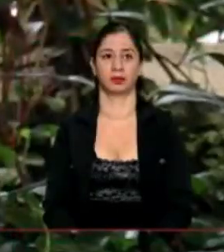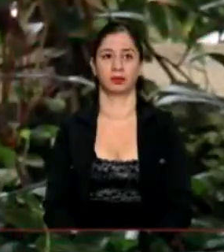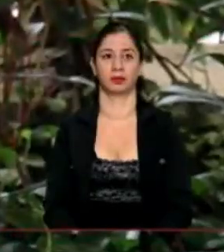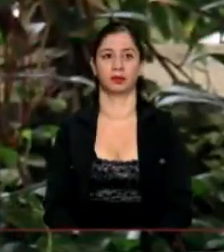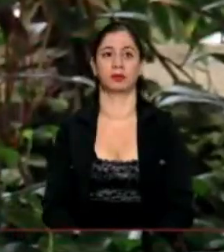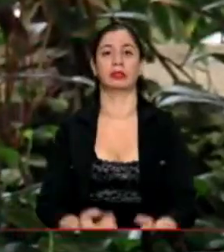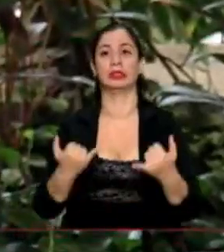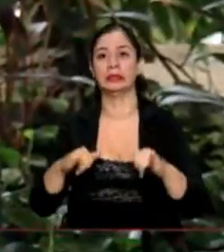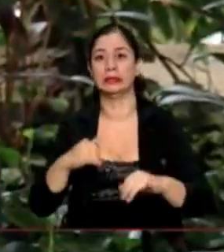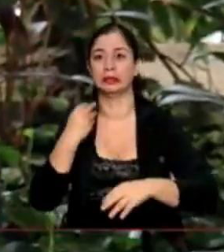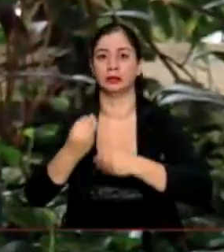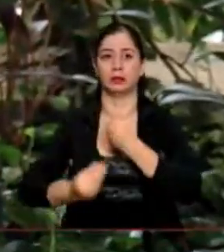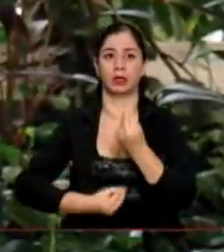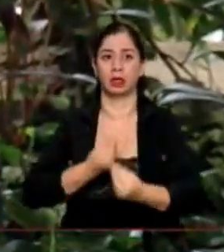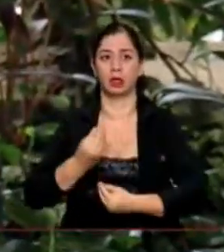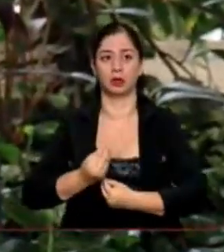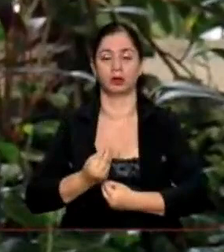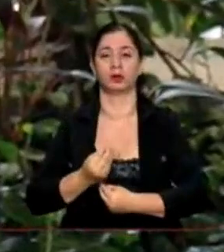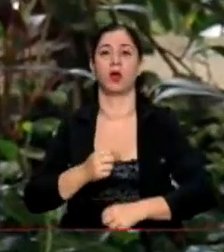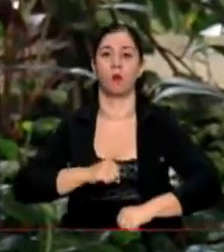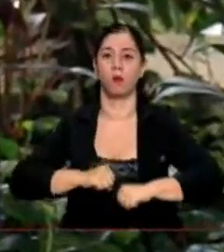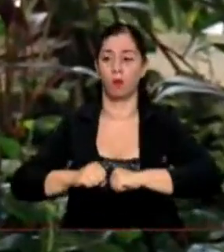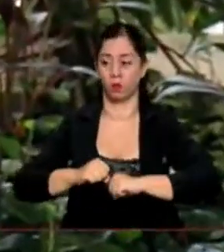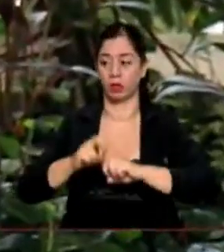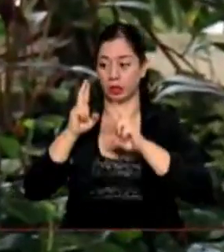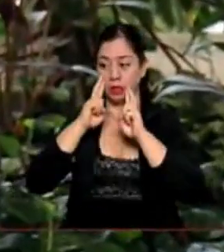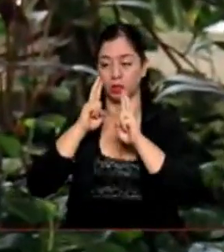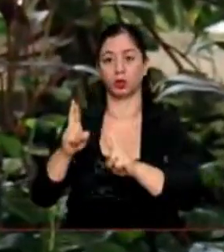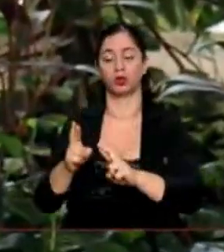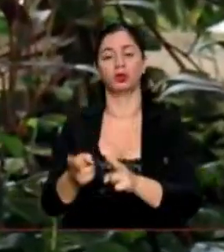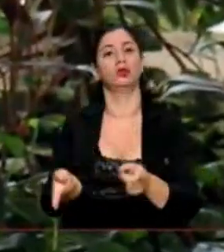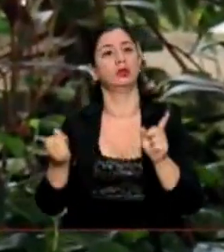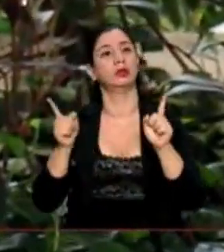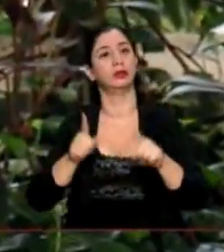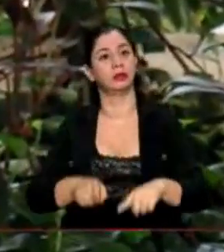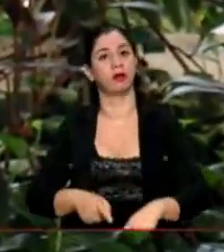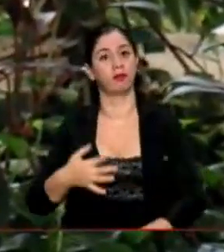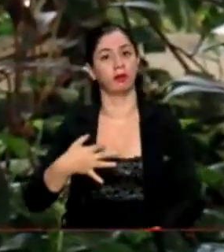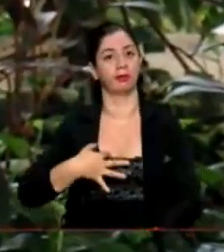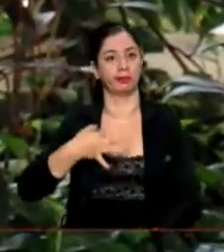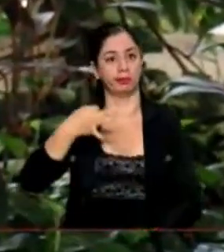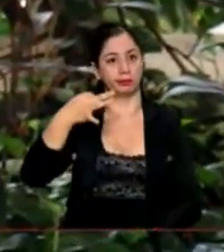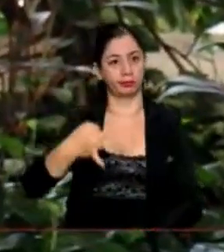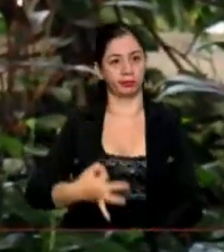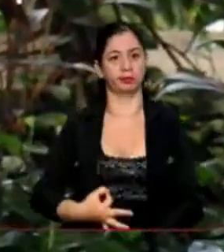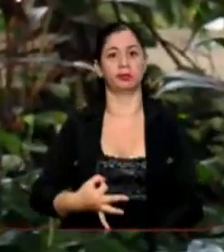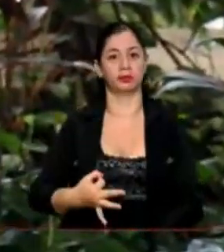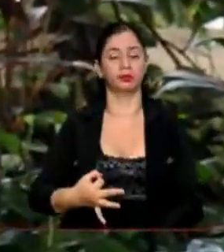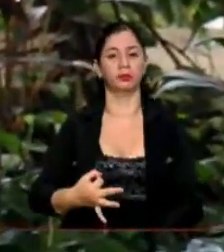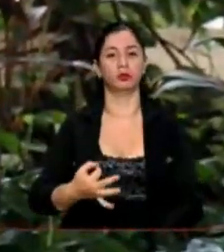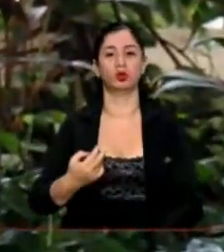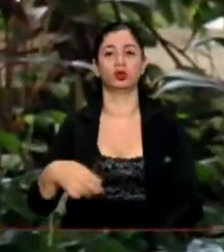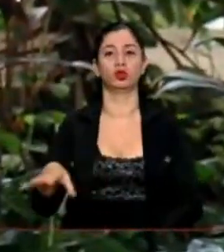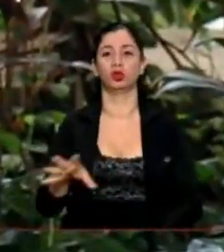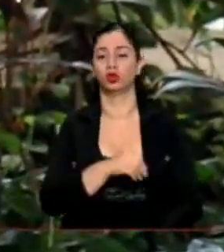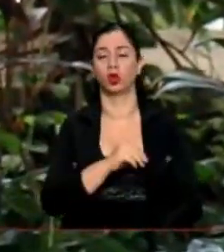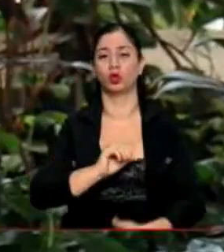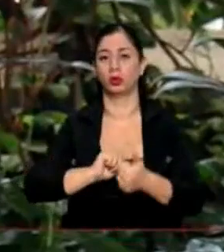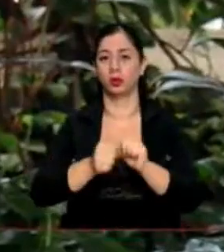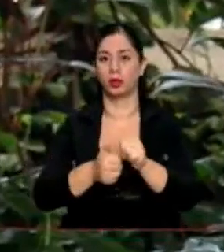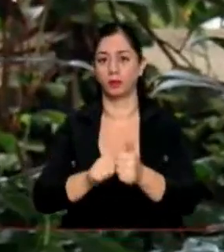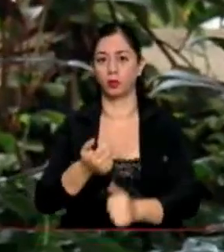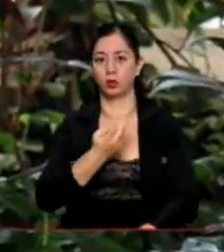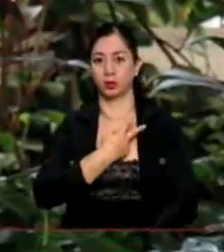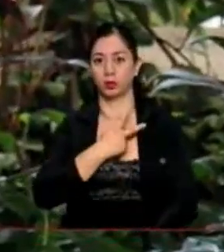Lo que se ha hecho ha sido no solamente reconocido, sino que también ha sido dignificado lo que es para nuestros deportistas